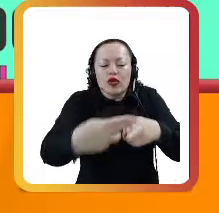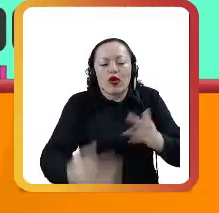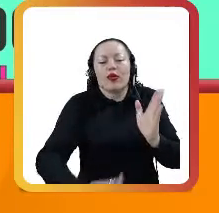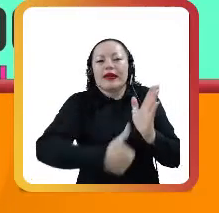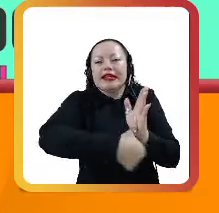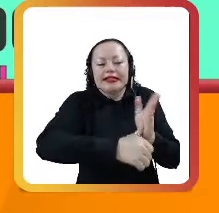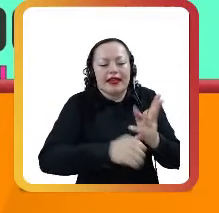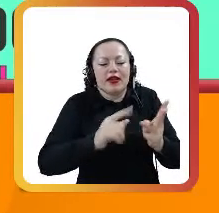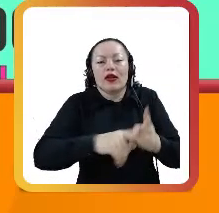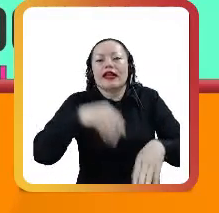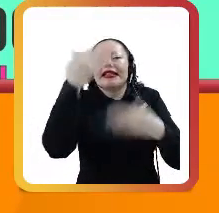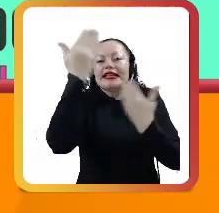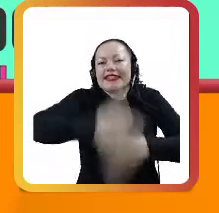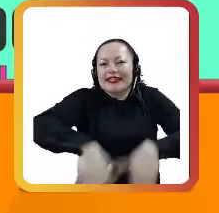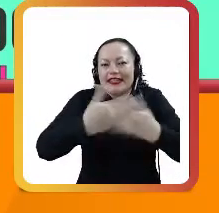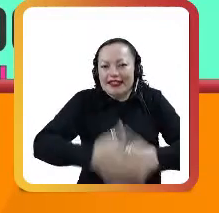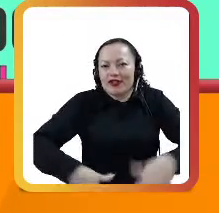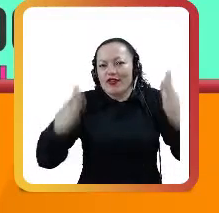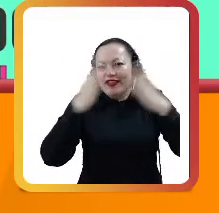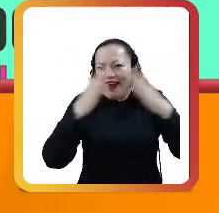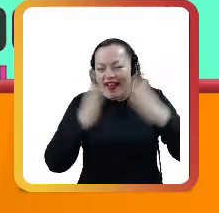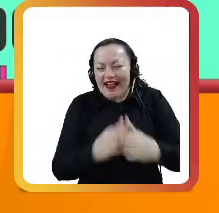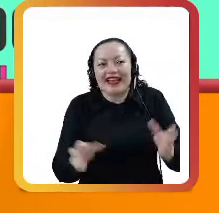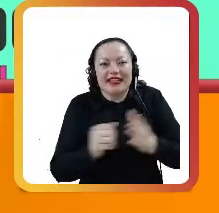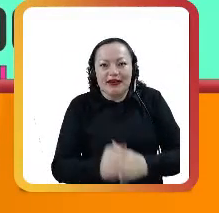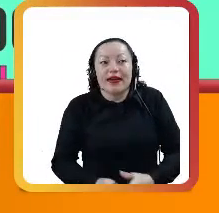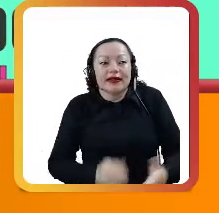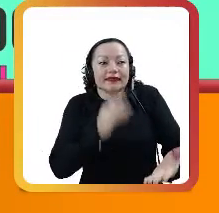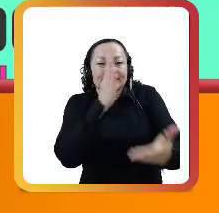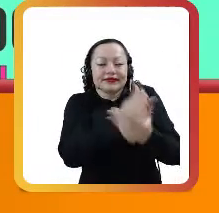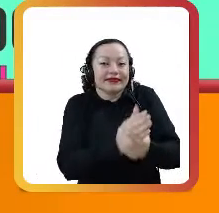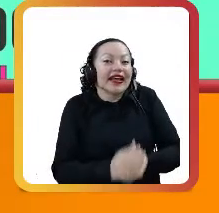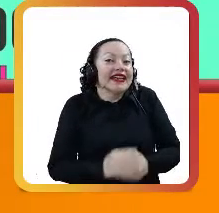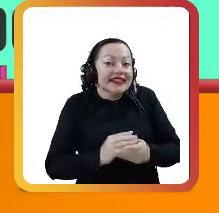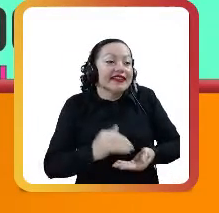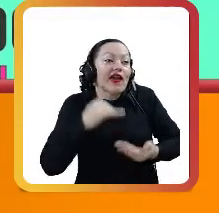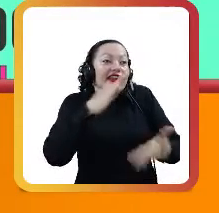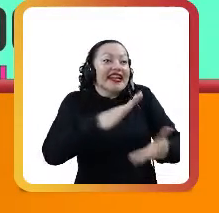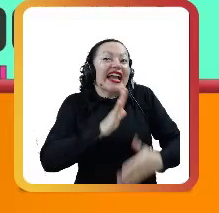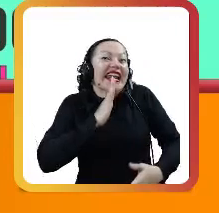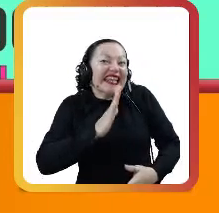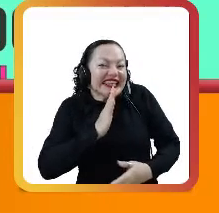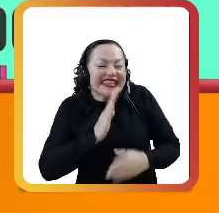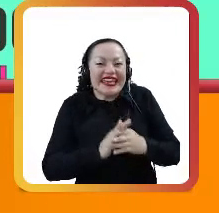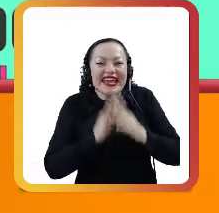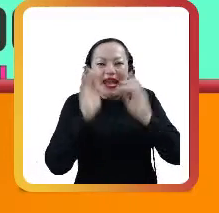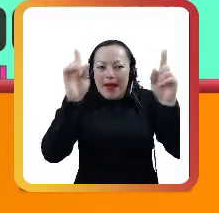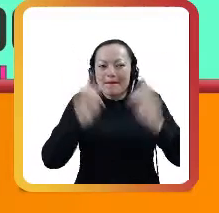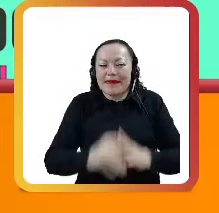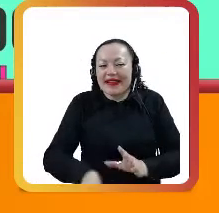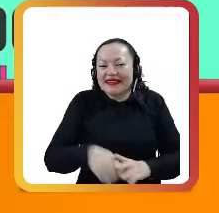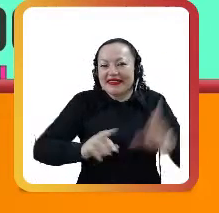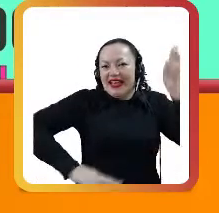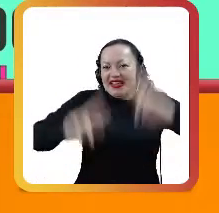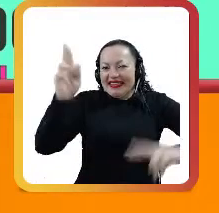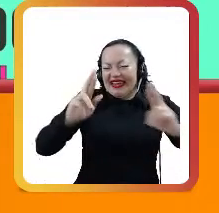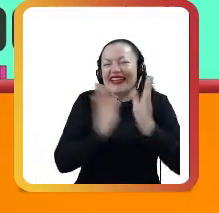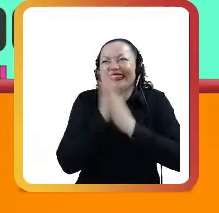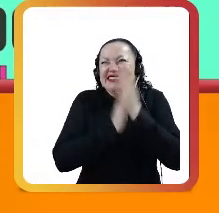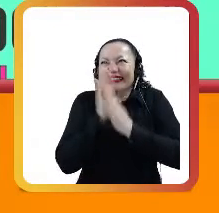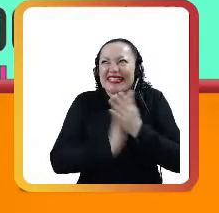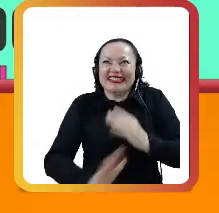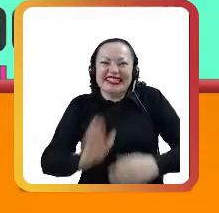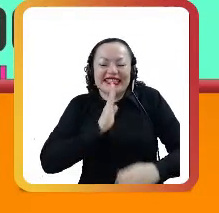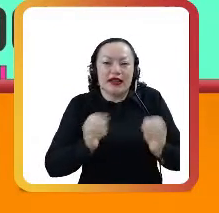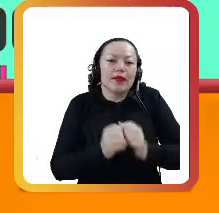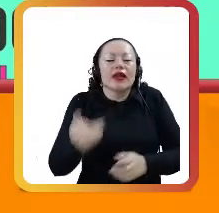y la dirección para poder hacerle llegar el regalo a la casa. Entonces, esperemos a ver quién queda dentro de ese sorteo, quién se lo lleva,